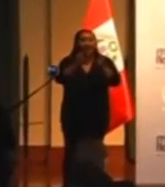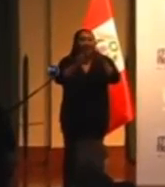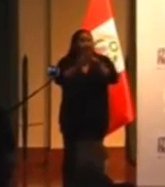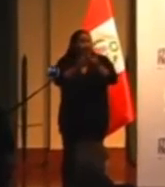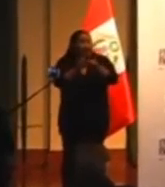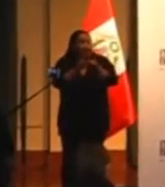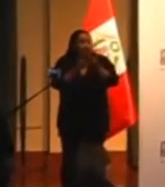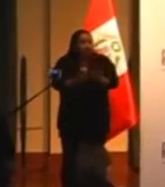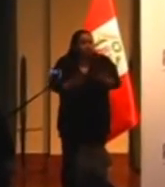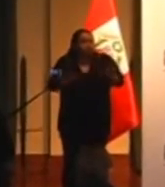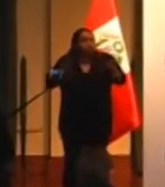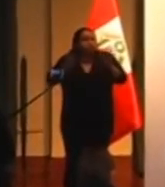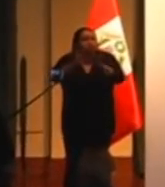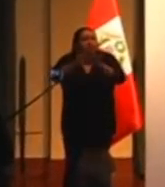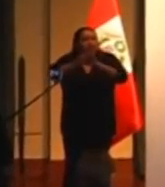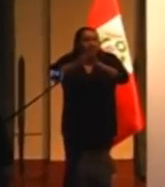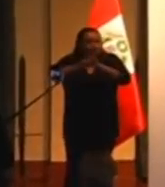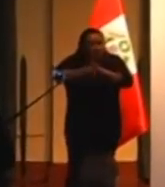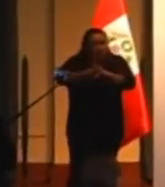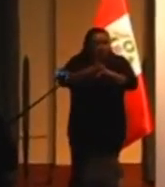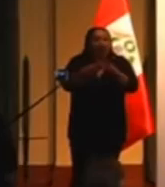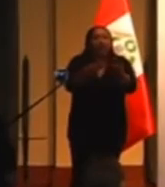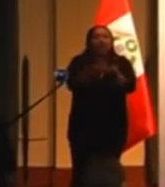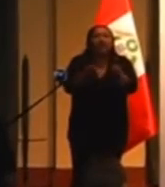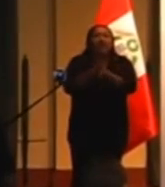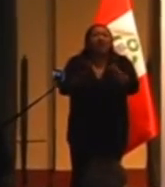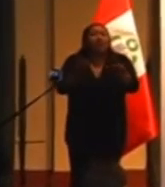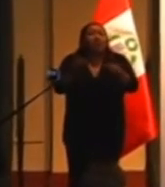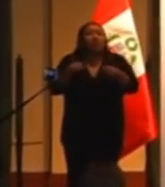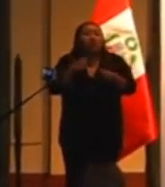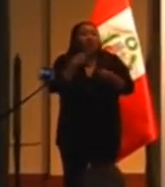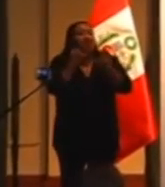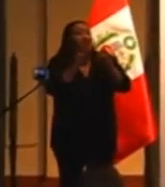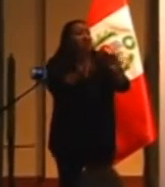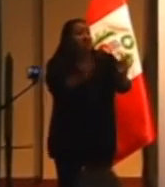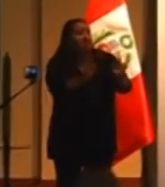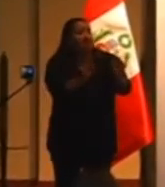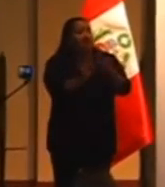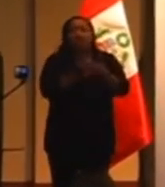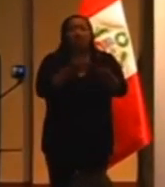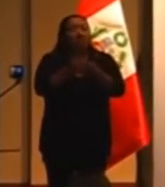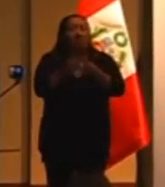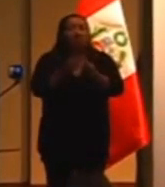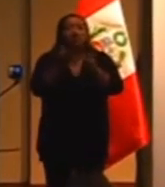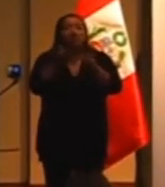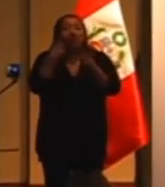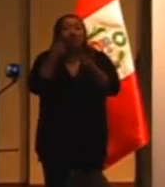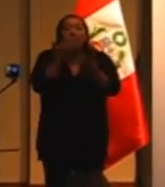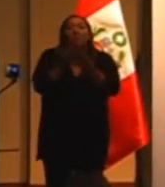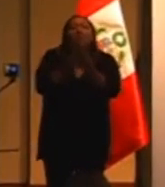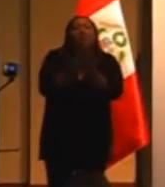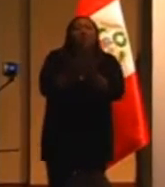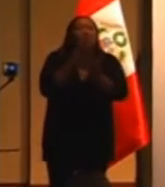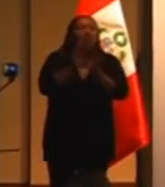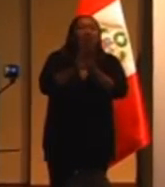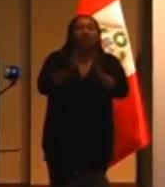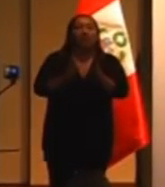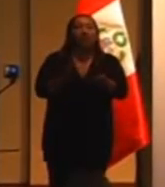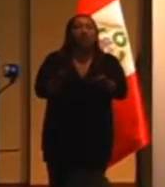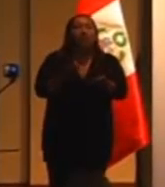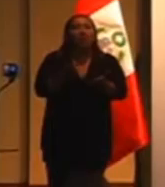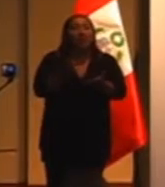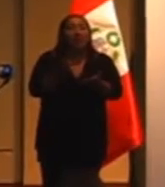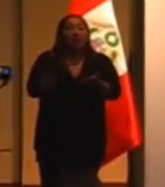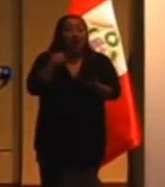también comienza a alimentarse, inclusive sin que nosotros mandemos información, por el solo paso